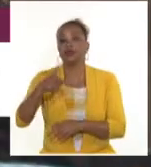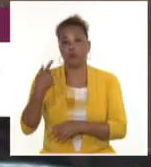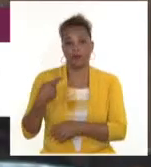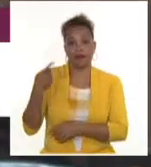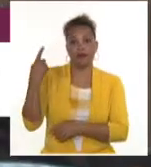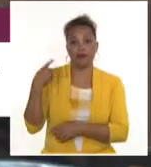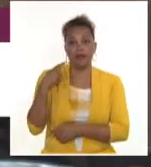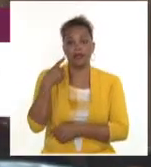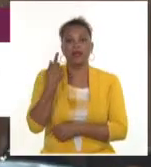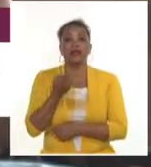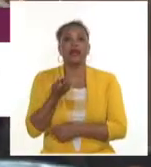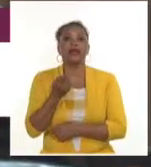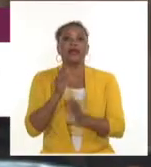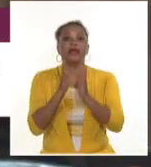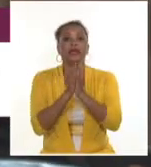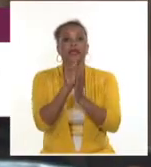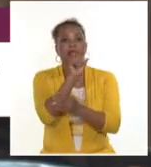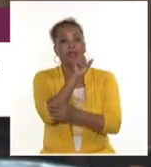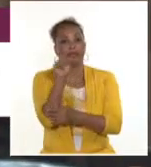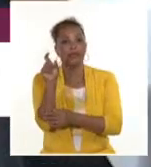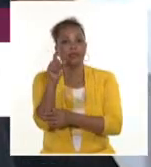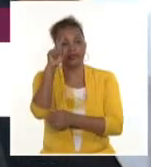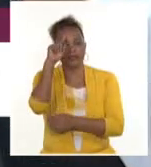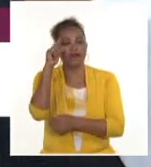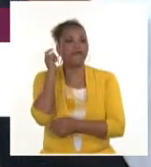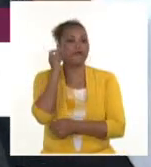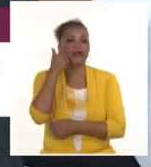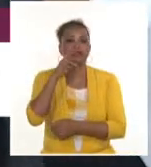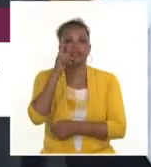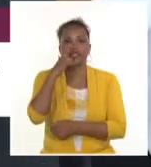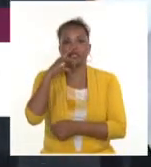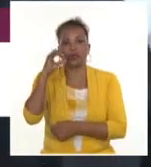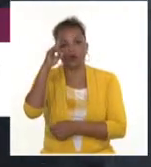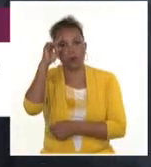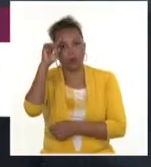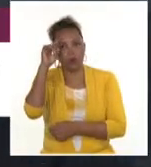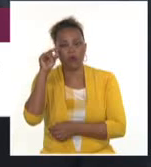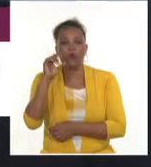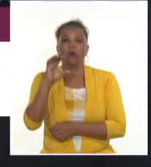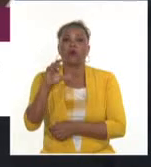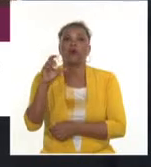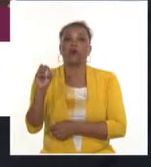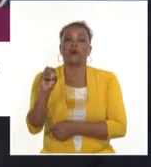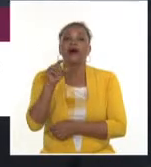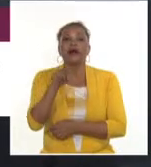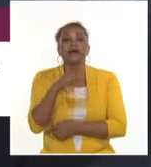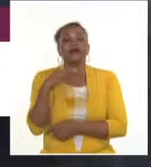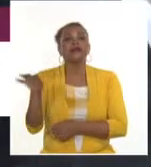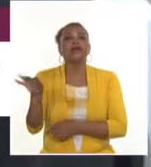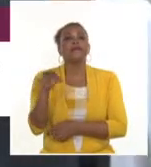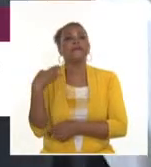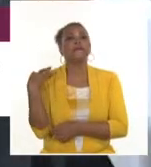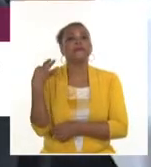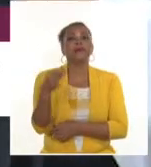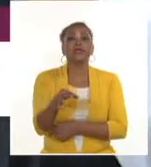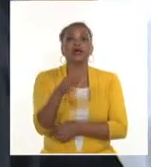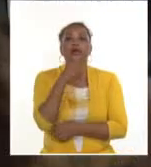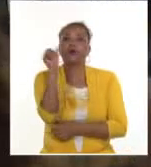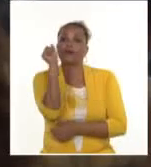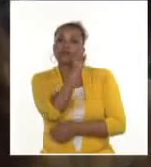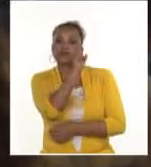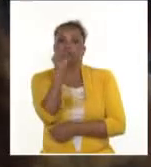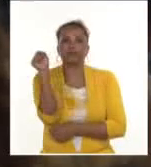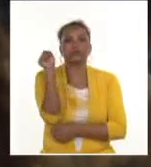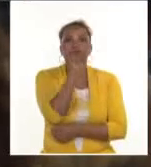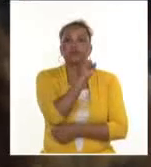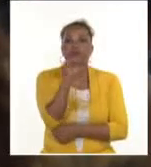Basílica menor del convento de San Francisco de Asís en esta oportunidad tuvo como ados al ensemble cantá dirigido